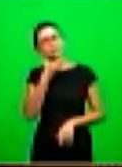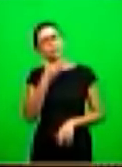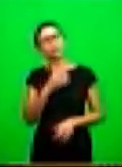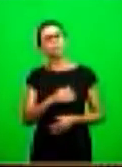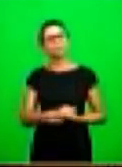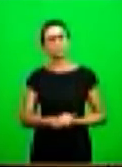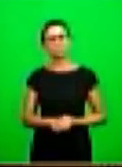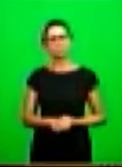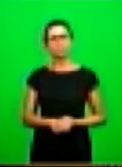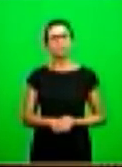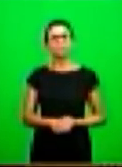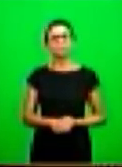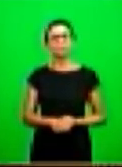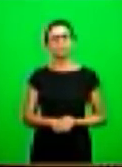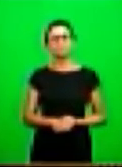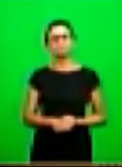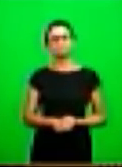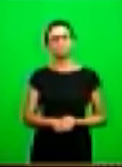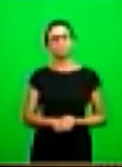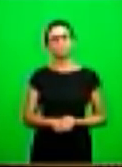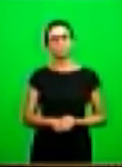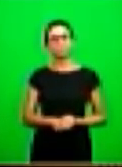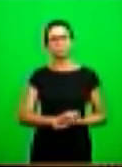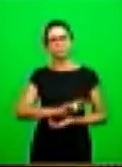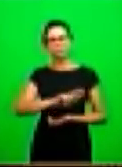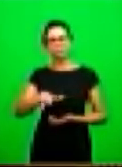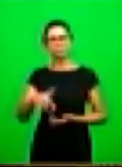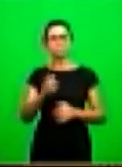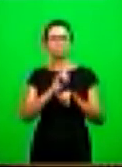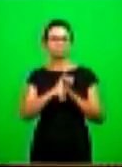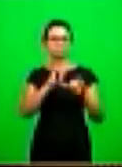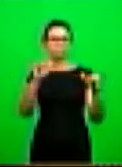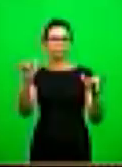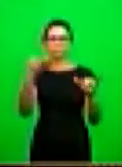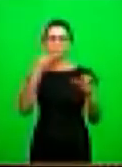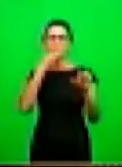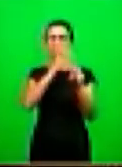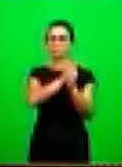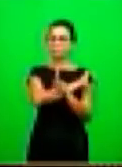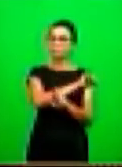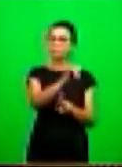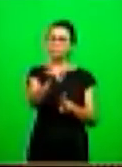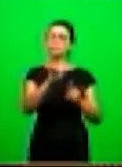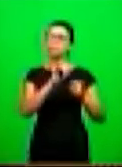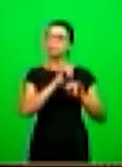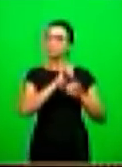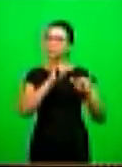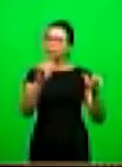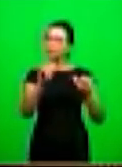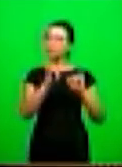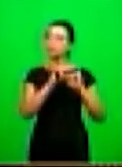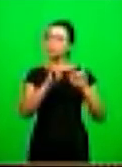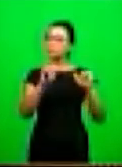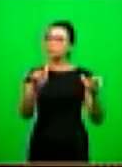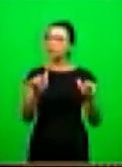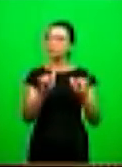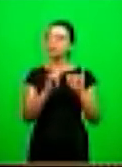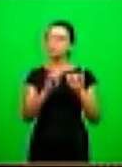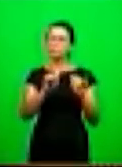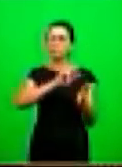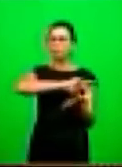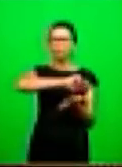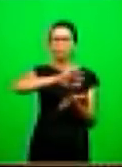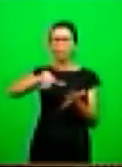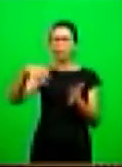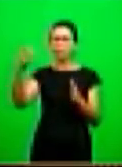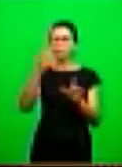habían muchos pronunciamientos de esta fecha por los profetas. Era una fecha en la